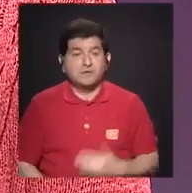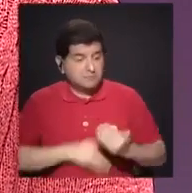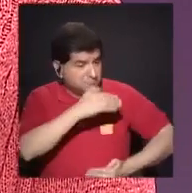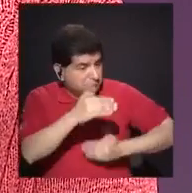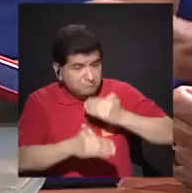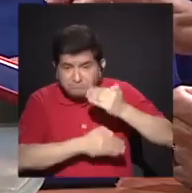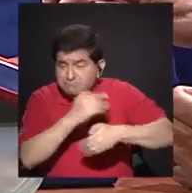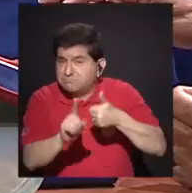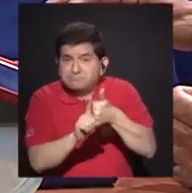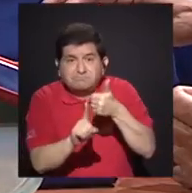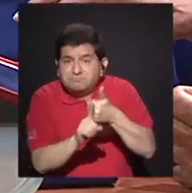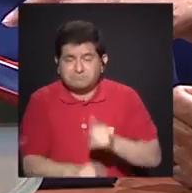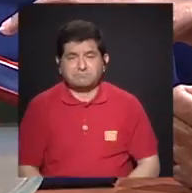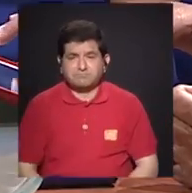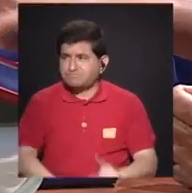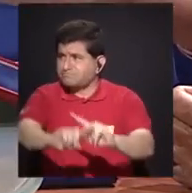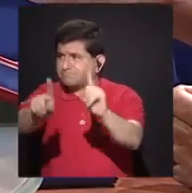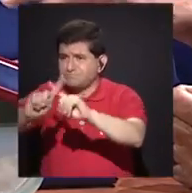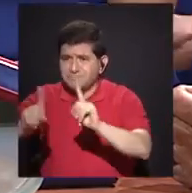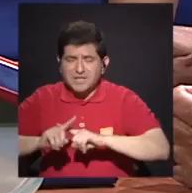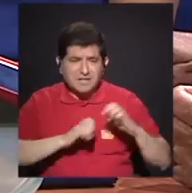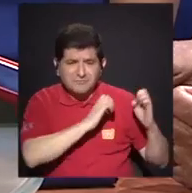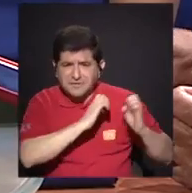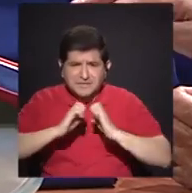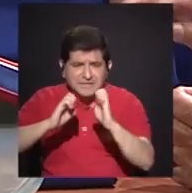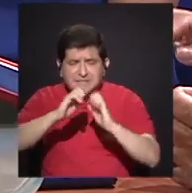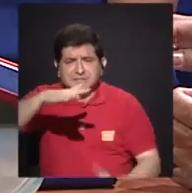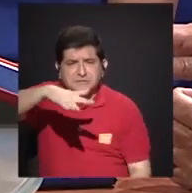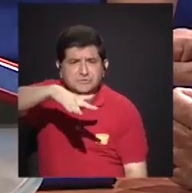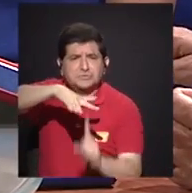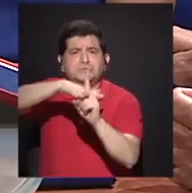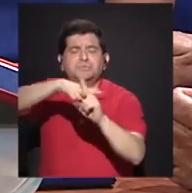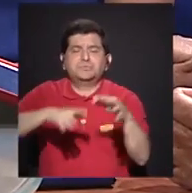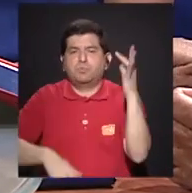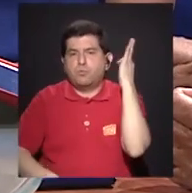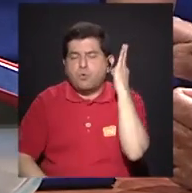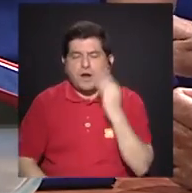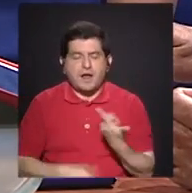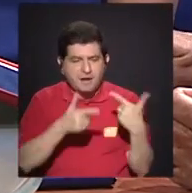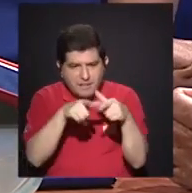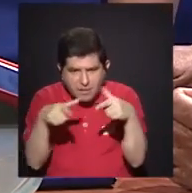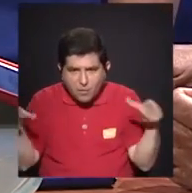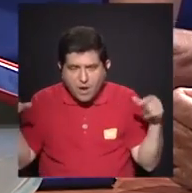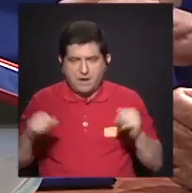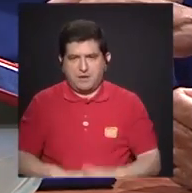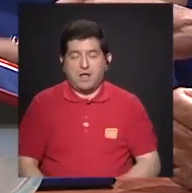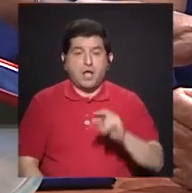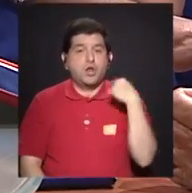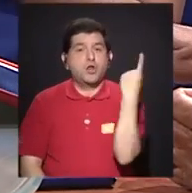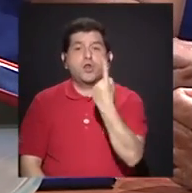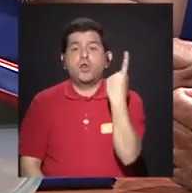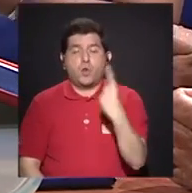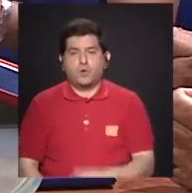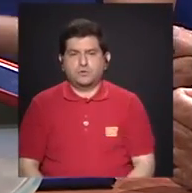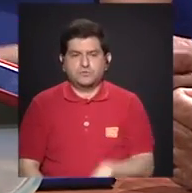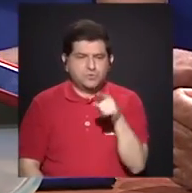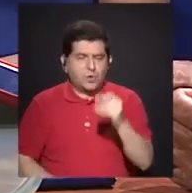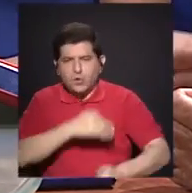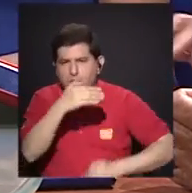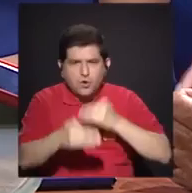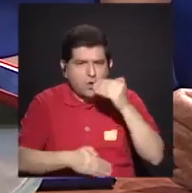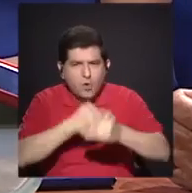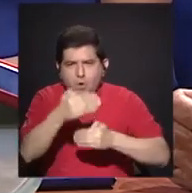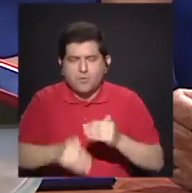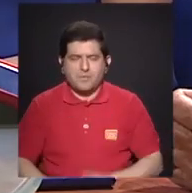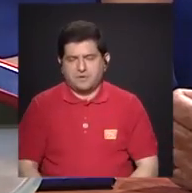proceso, ¿verdad? Y existen distintas estrategias para visibilizar a las mujeres en el lenguaje, no solamente los desdoblamientos, hay